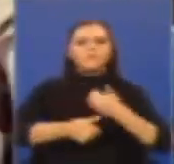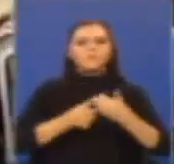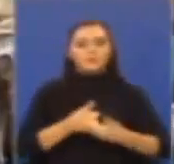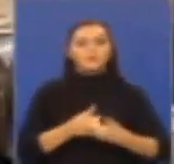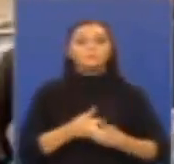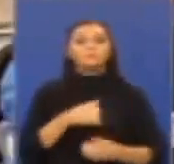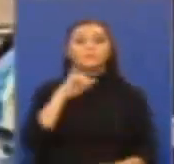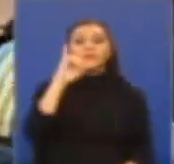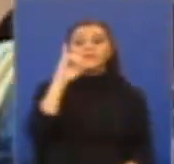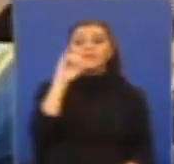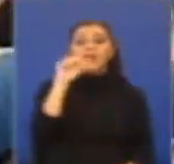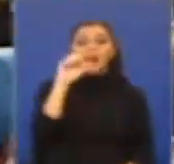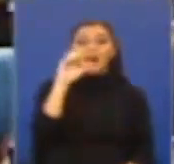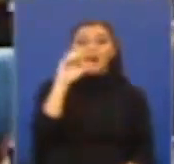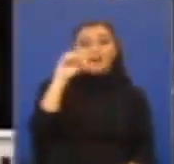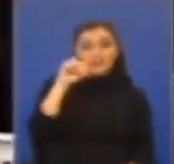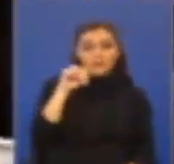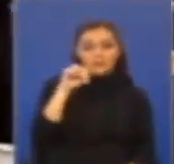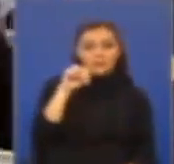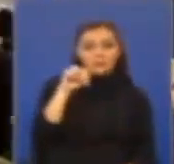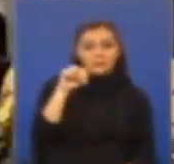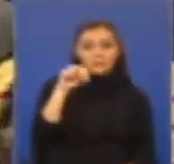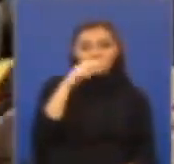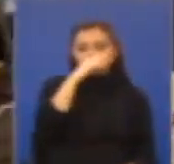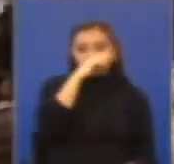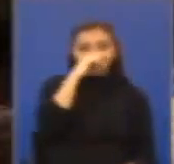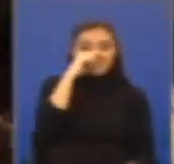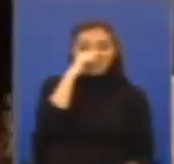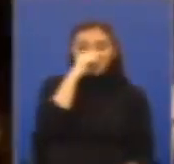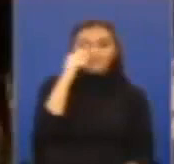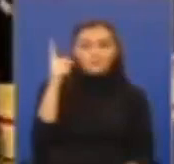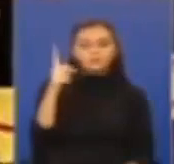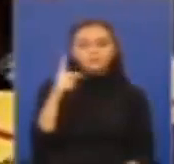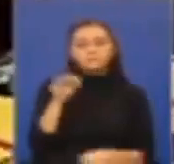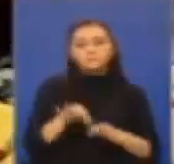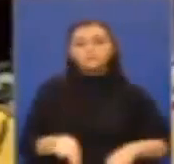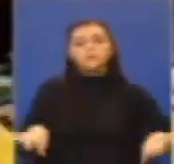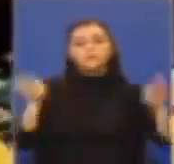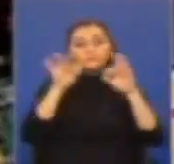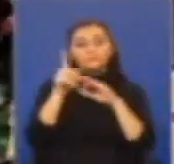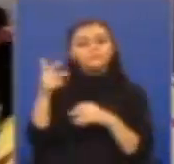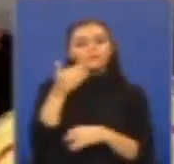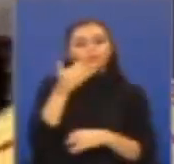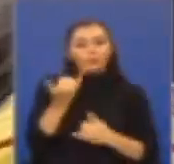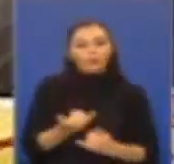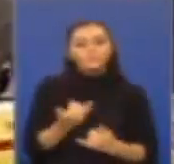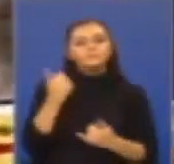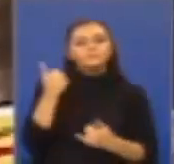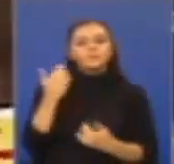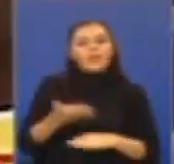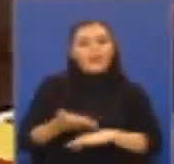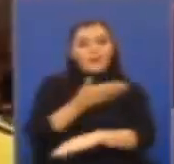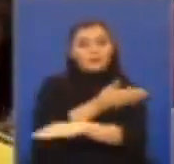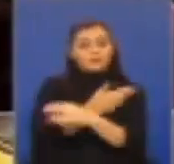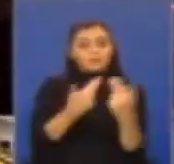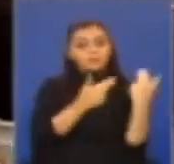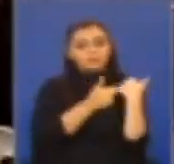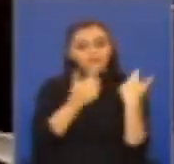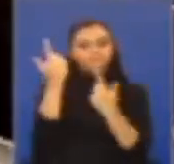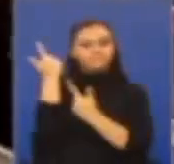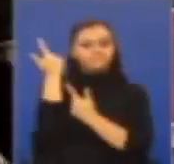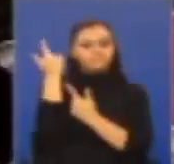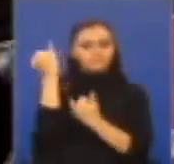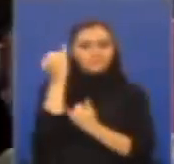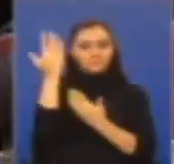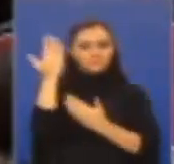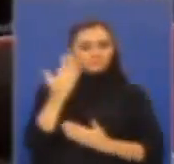el IAEN es clave para ese Estado eficiente. Hemos mejorado. Usted tuvo mucho tiempo en manos de Fuerzas Armadas. Y por eso